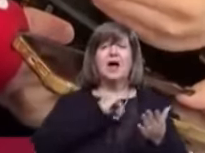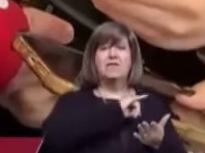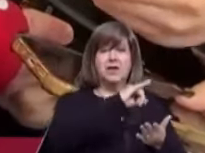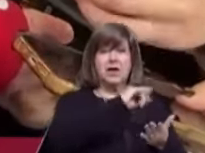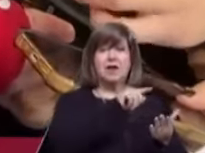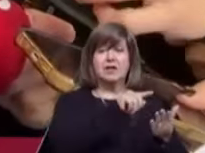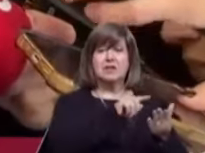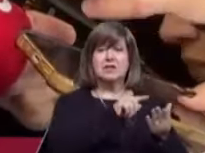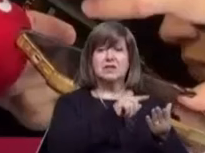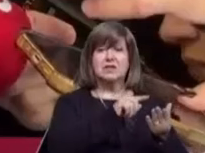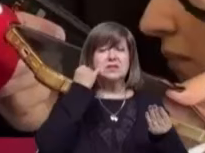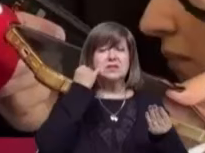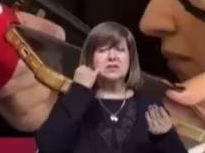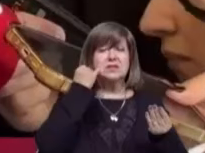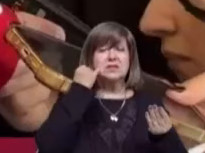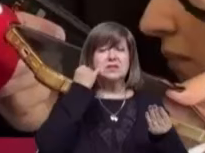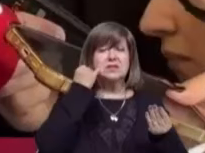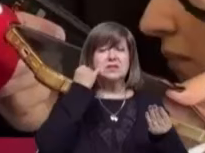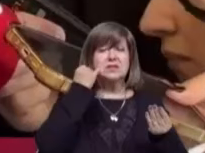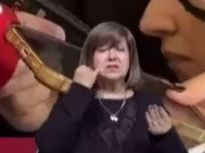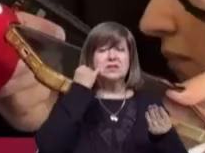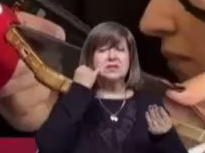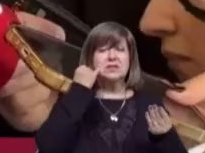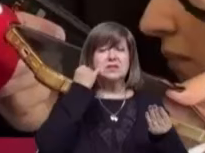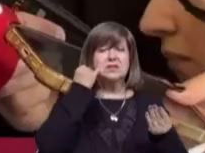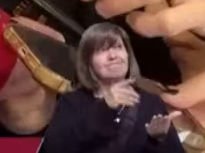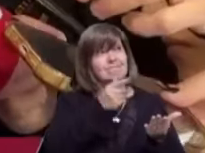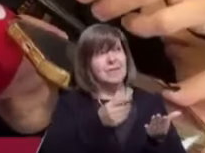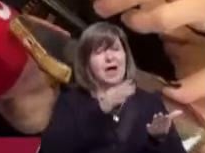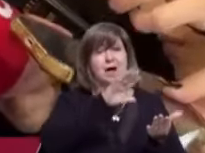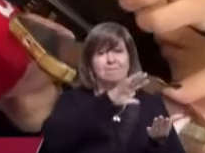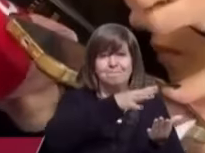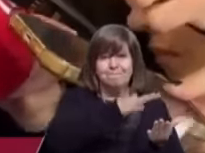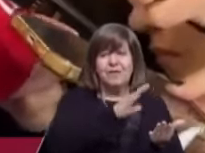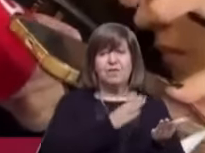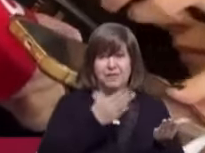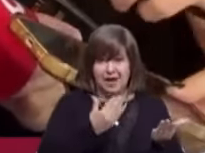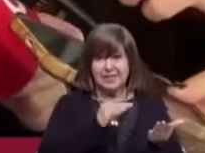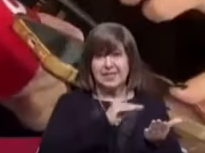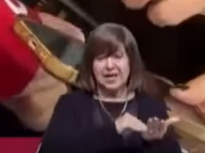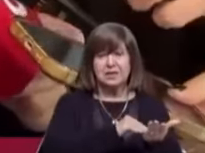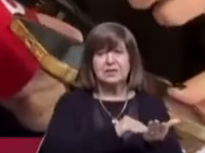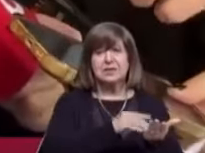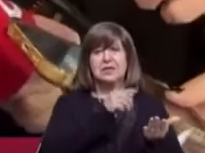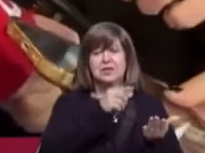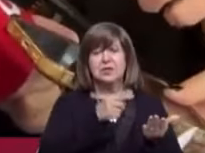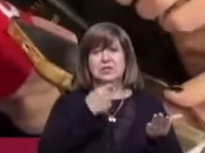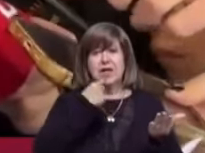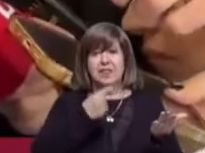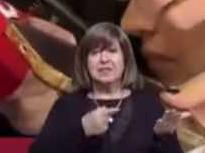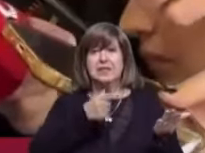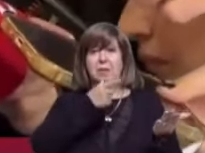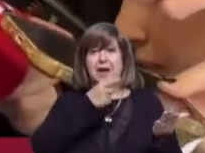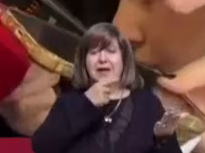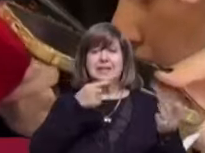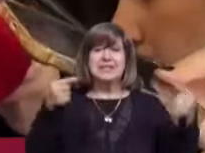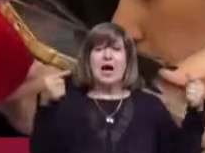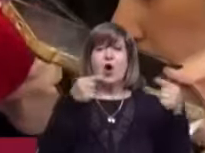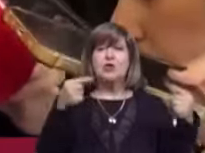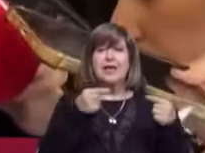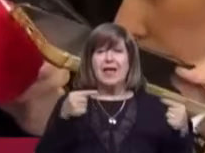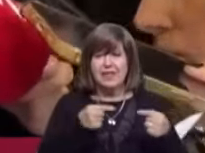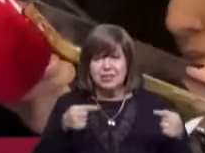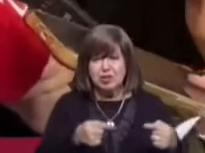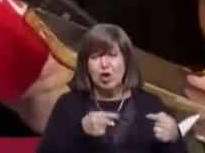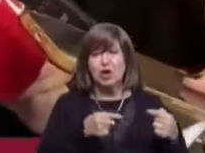visto debilitada con los diversos elementos probatorios que han sido agregados a la causa los cuales han puesto de manifiesto una serie de contradicciones